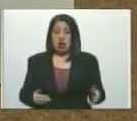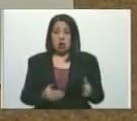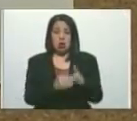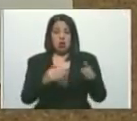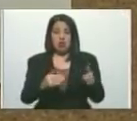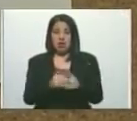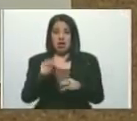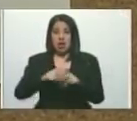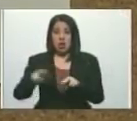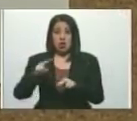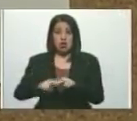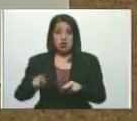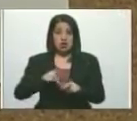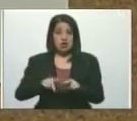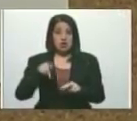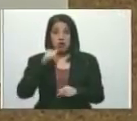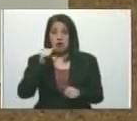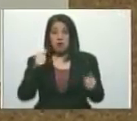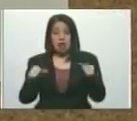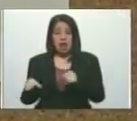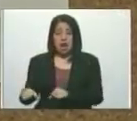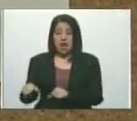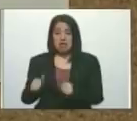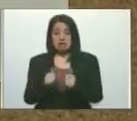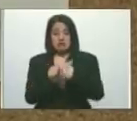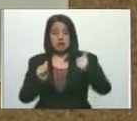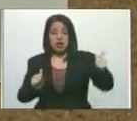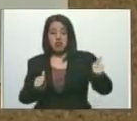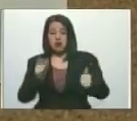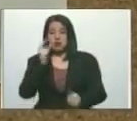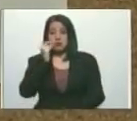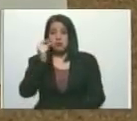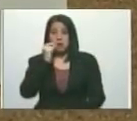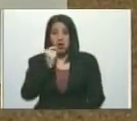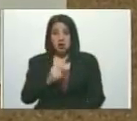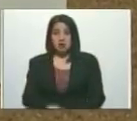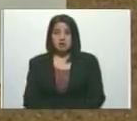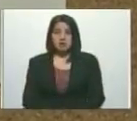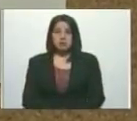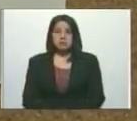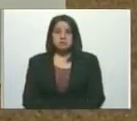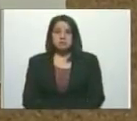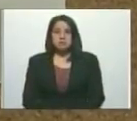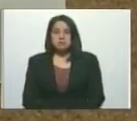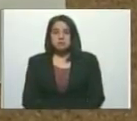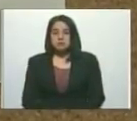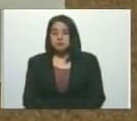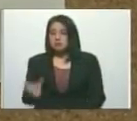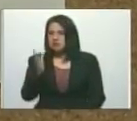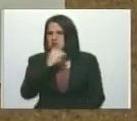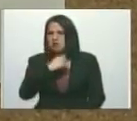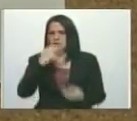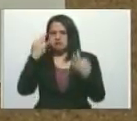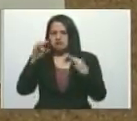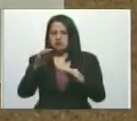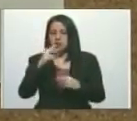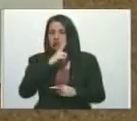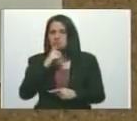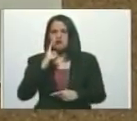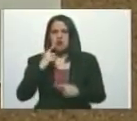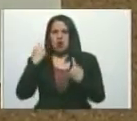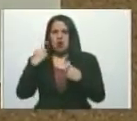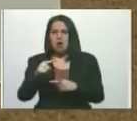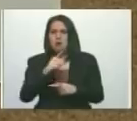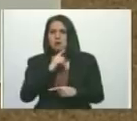y conscientemente dañarlos, separándolo de sus padres. No hay un término que califique con justicia la infamia que